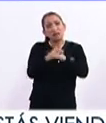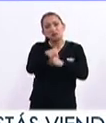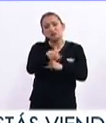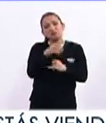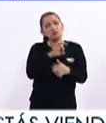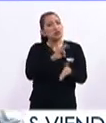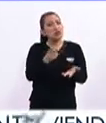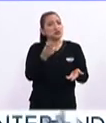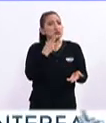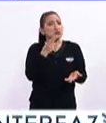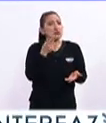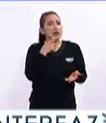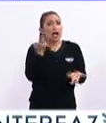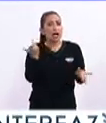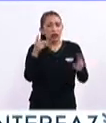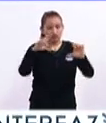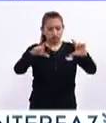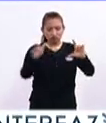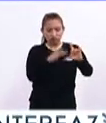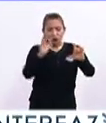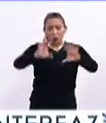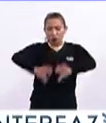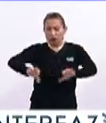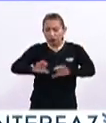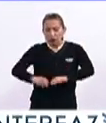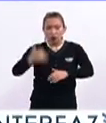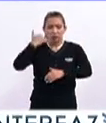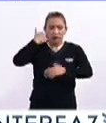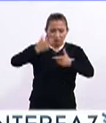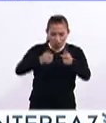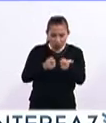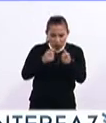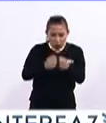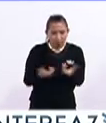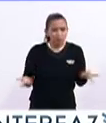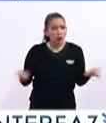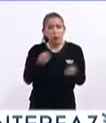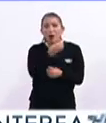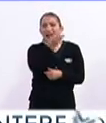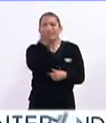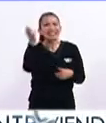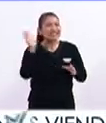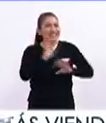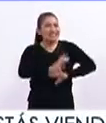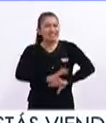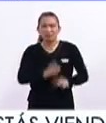pueden utilizar desde una tableta, una computadora, un celular, cualquier